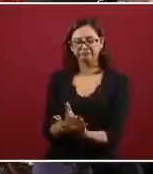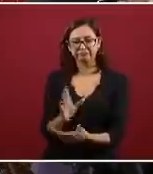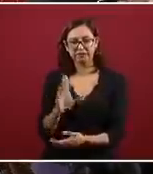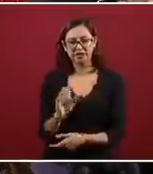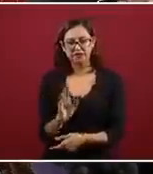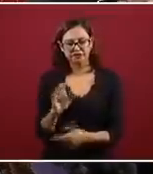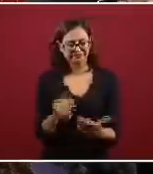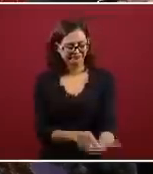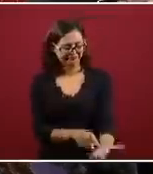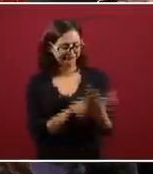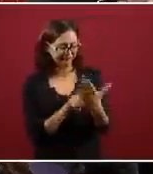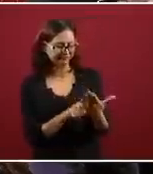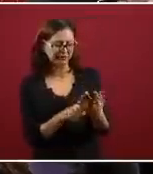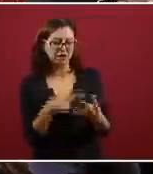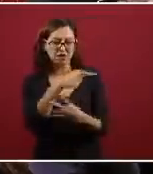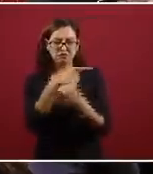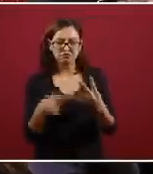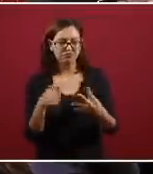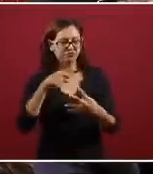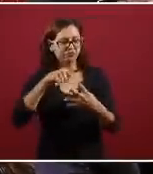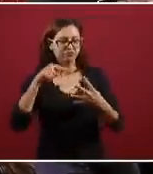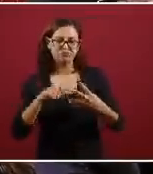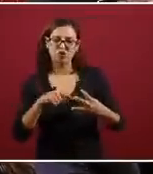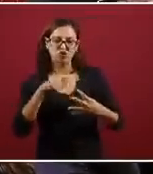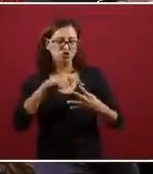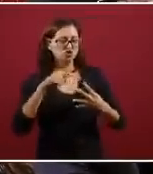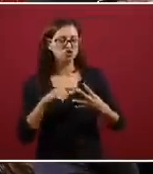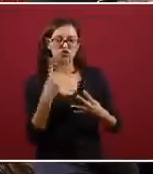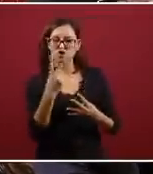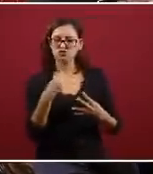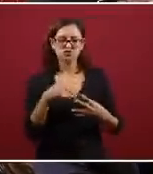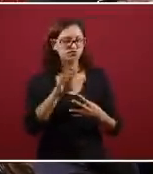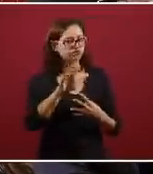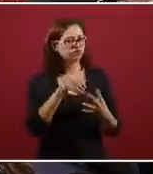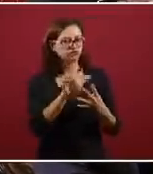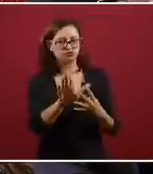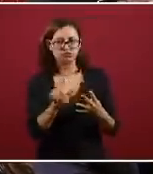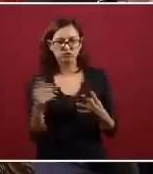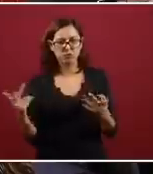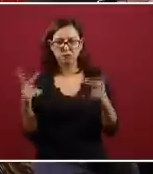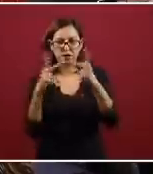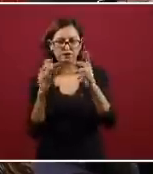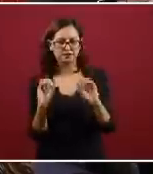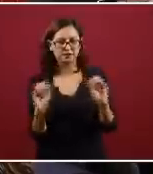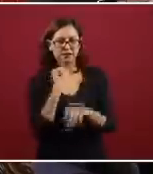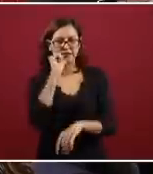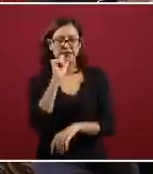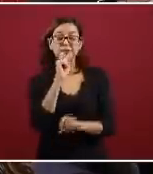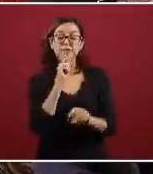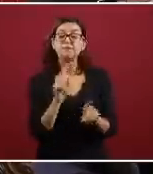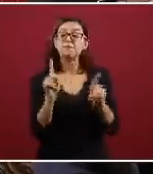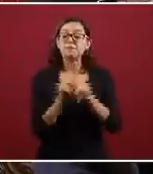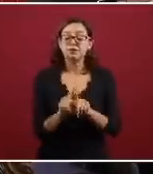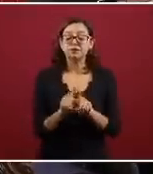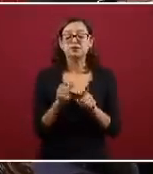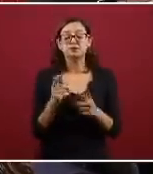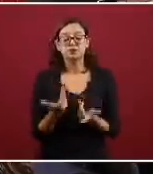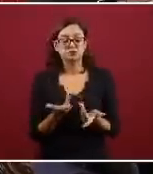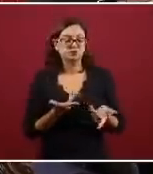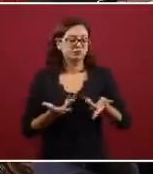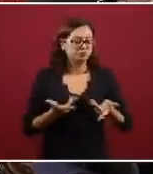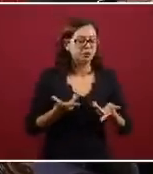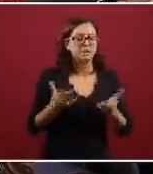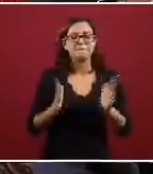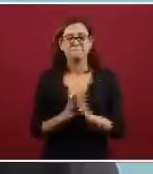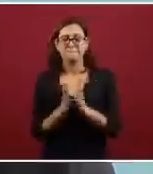criterios y condiciones acordados con las demás empresas transportistas. Además, el personal de CFE y Fermaca en estas reuniones